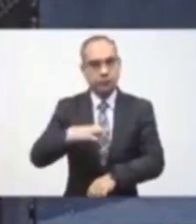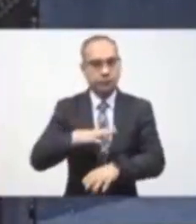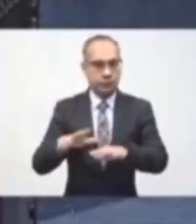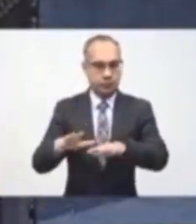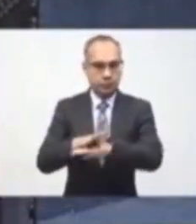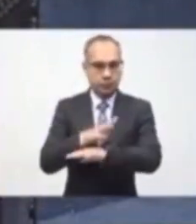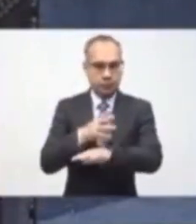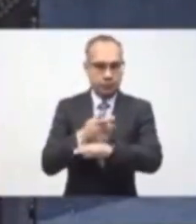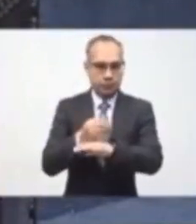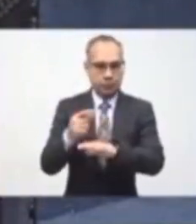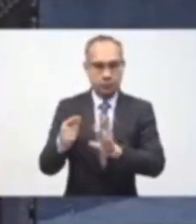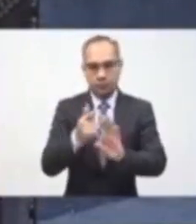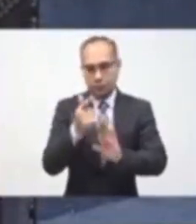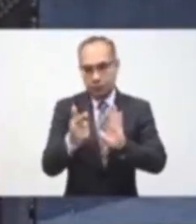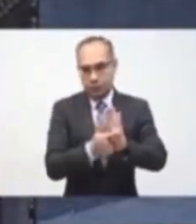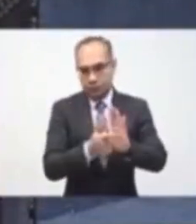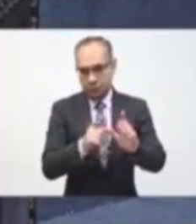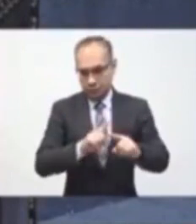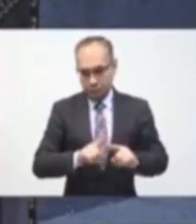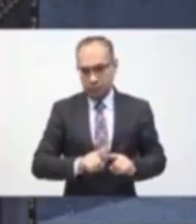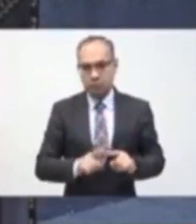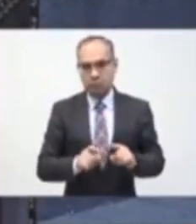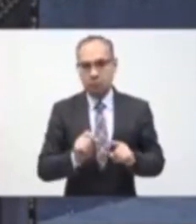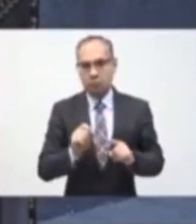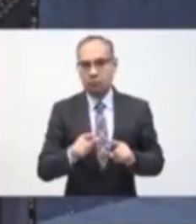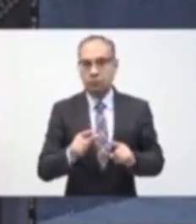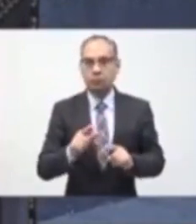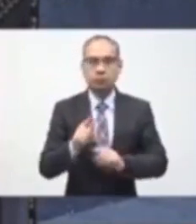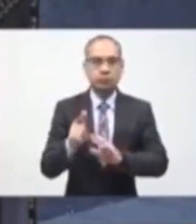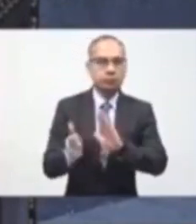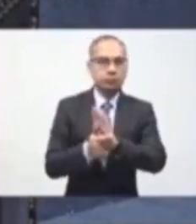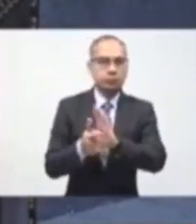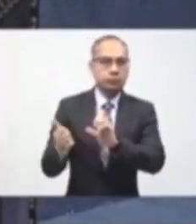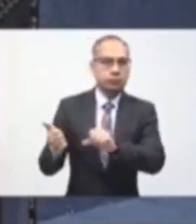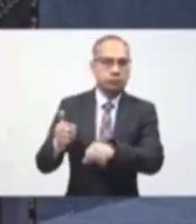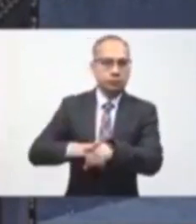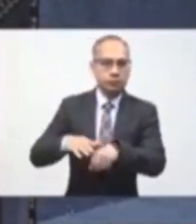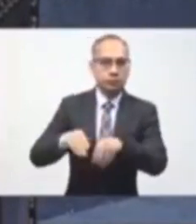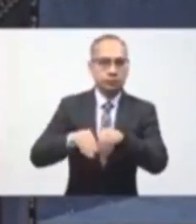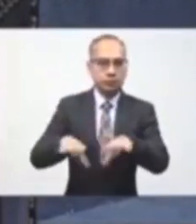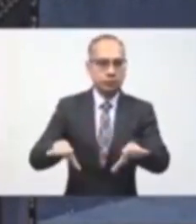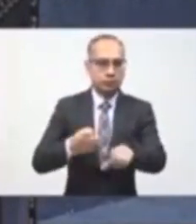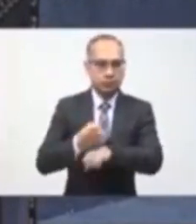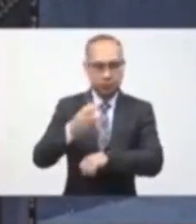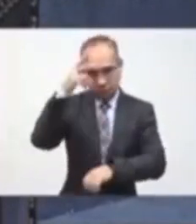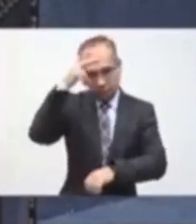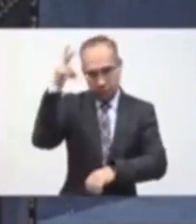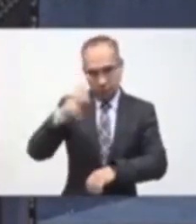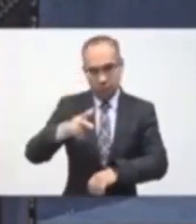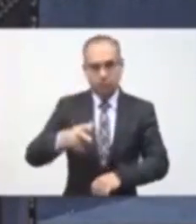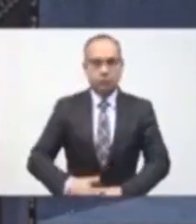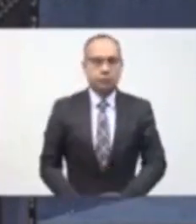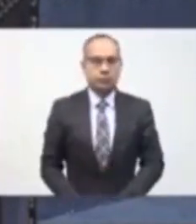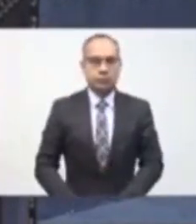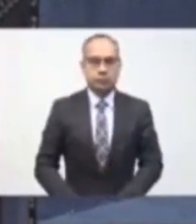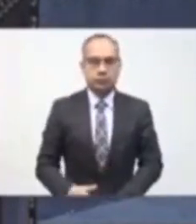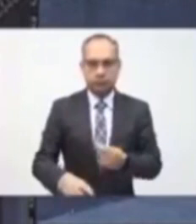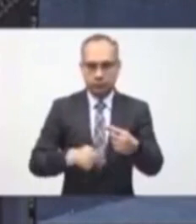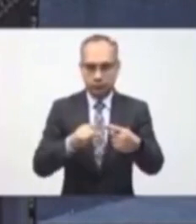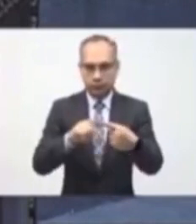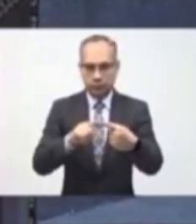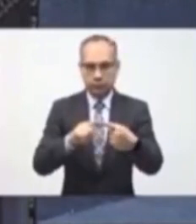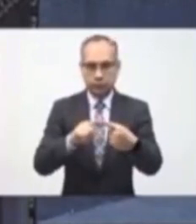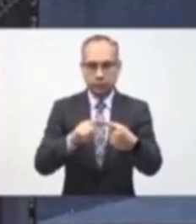de lente encargado de verificar los procedimientos para dicha administración y destino esto es del instituto